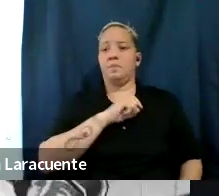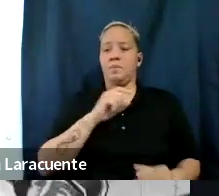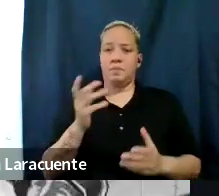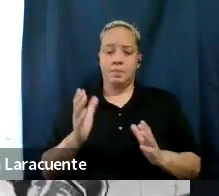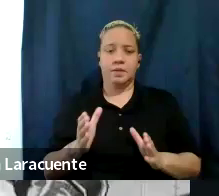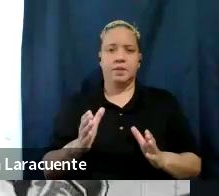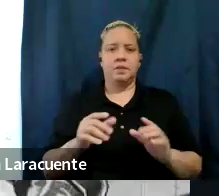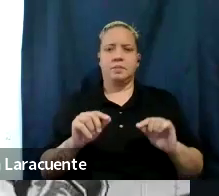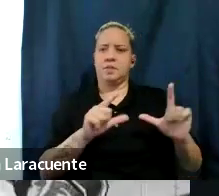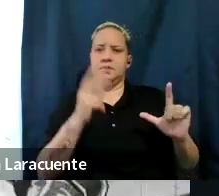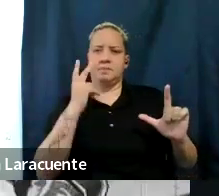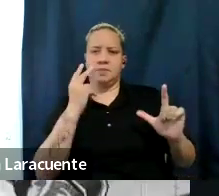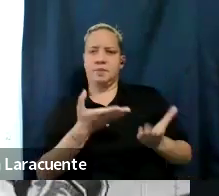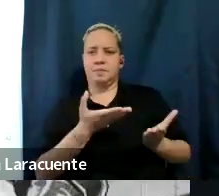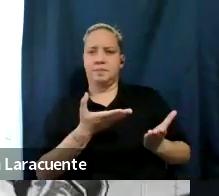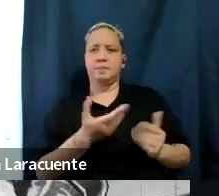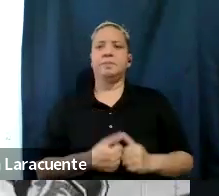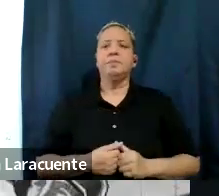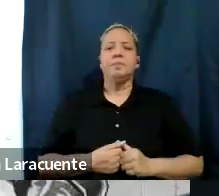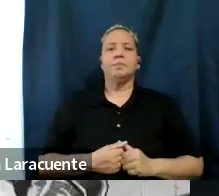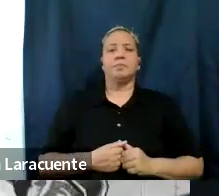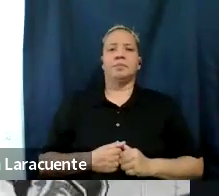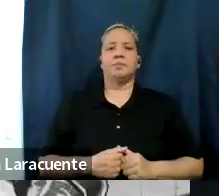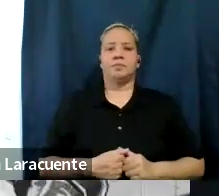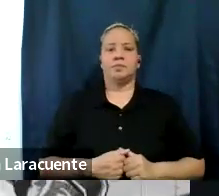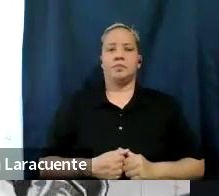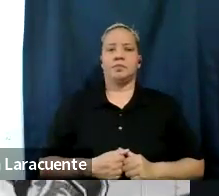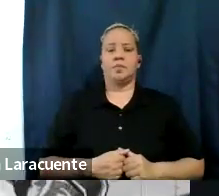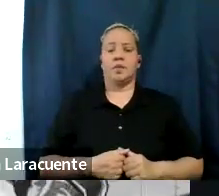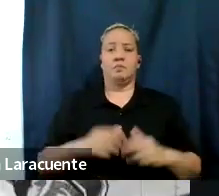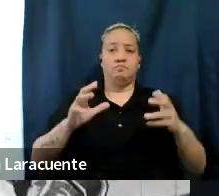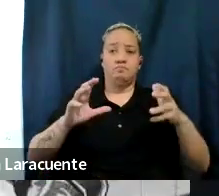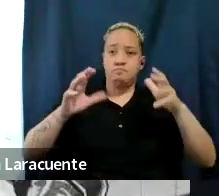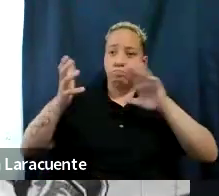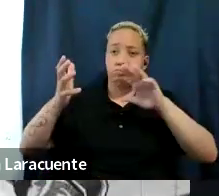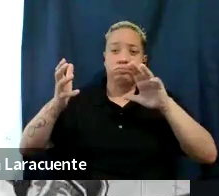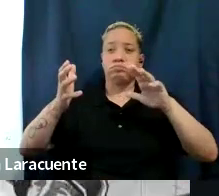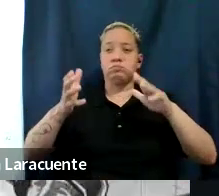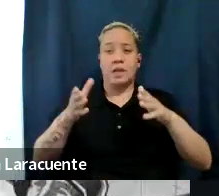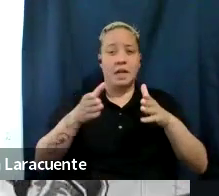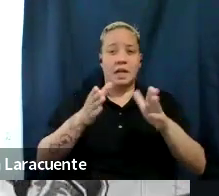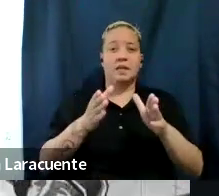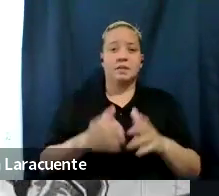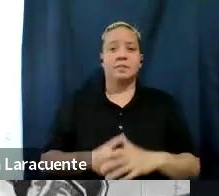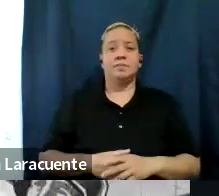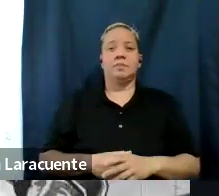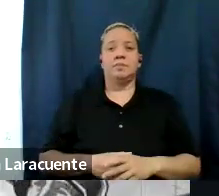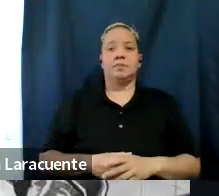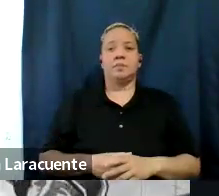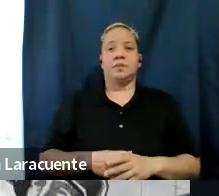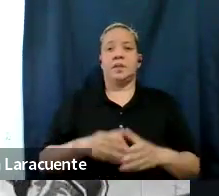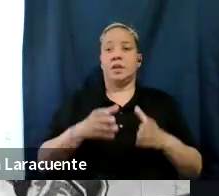algunas imágenes que pueden ver, pues imagínense, ¿no? El caos, ¿no? En las calles. Estos son calles de